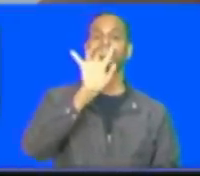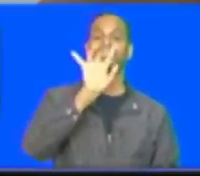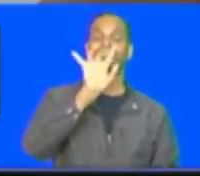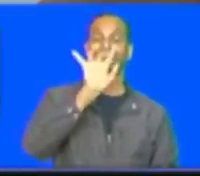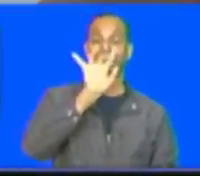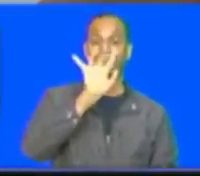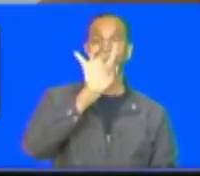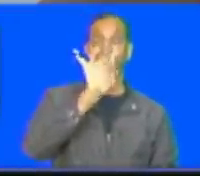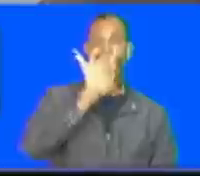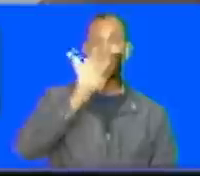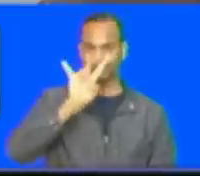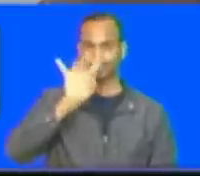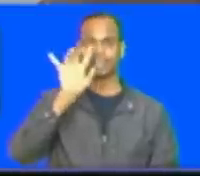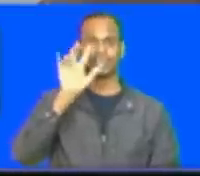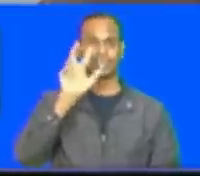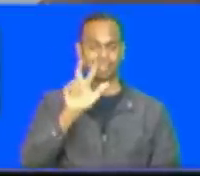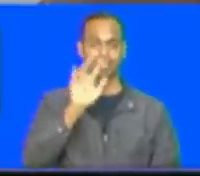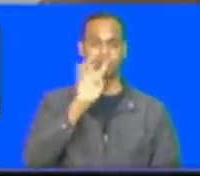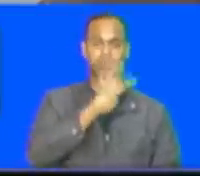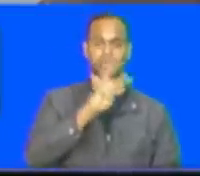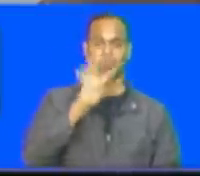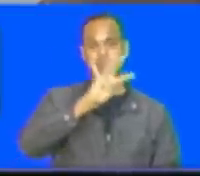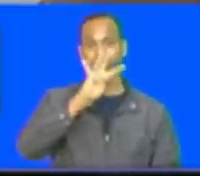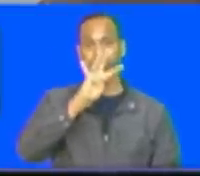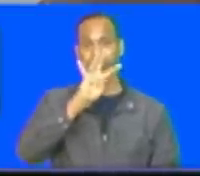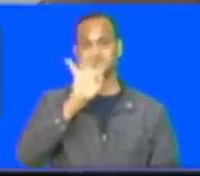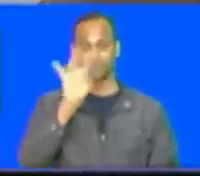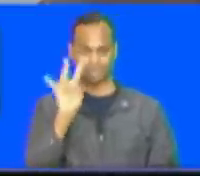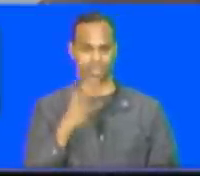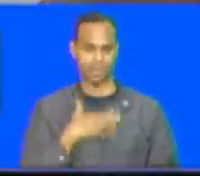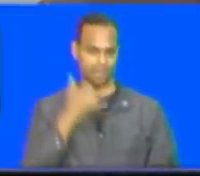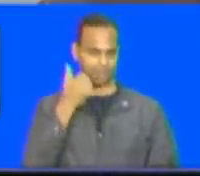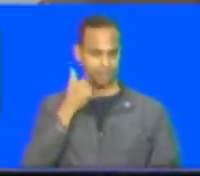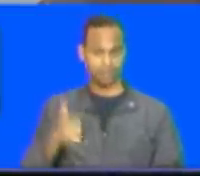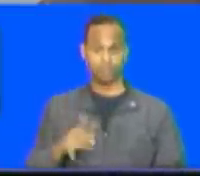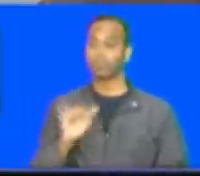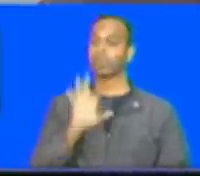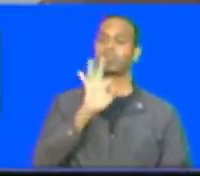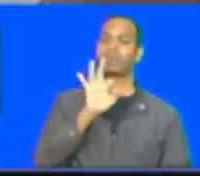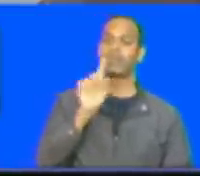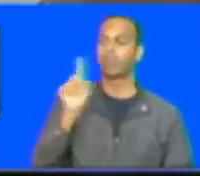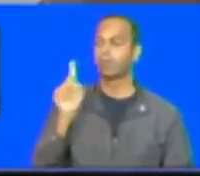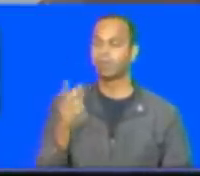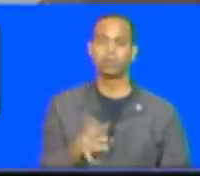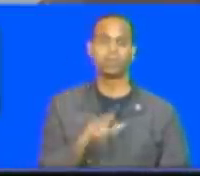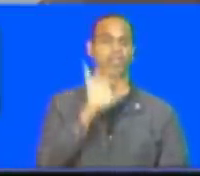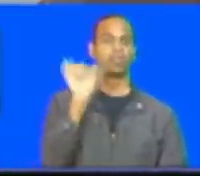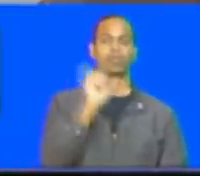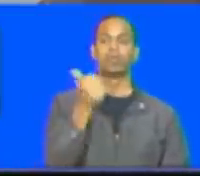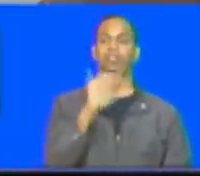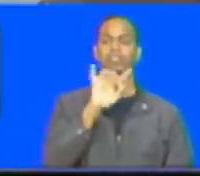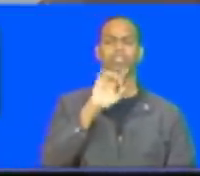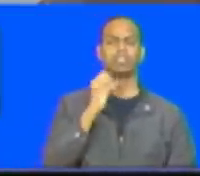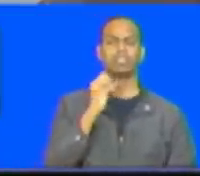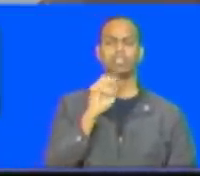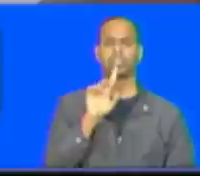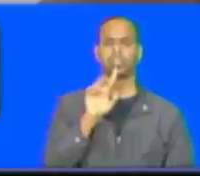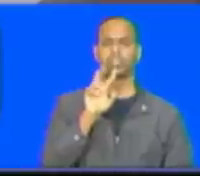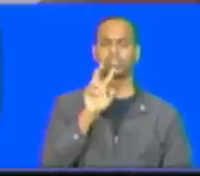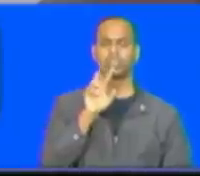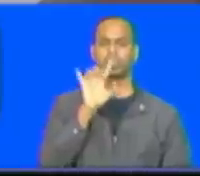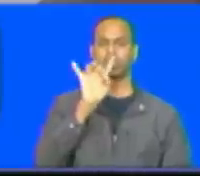809-773-4447, mi celular, lo doy públicamente. Pero también está el 911, está el